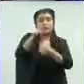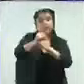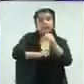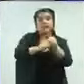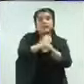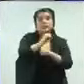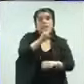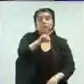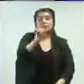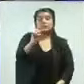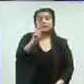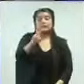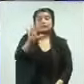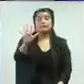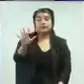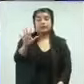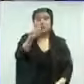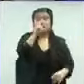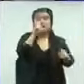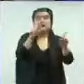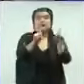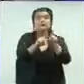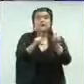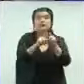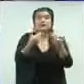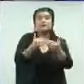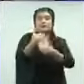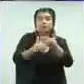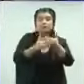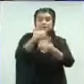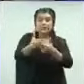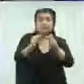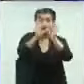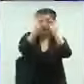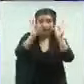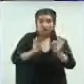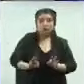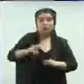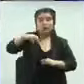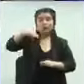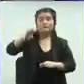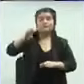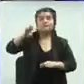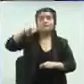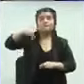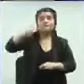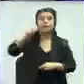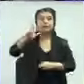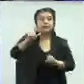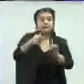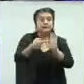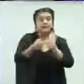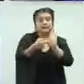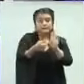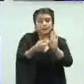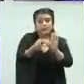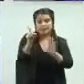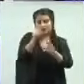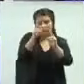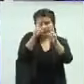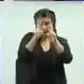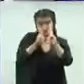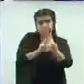fiscal 2025, sino que también debe ser procesado penalmente por el evidente incumplimiento